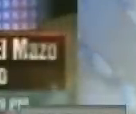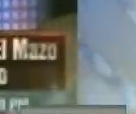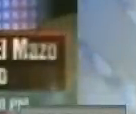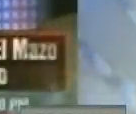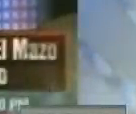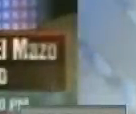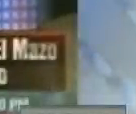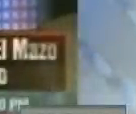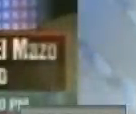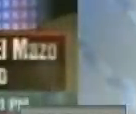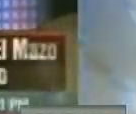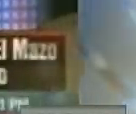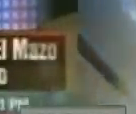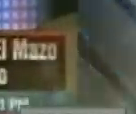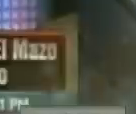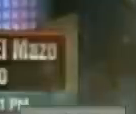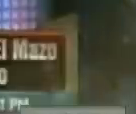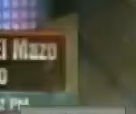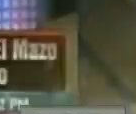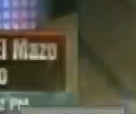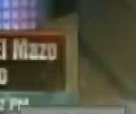Una conspiración que de alguna manera